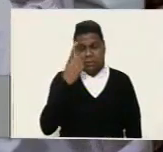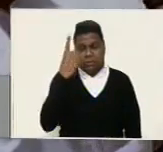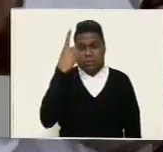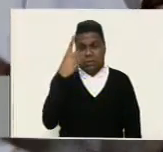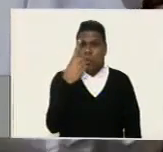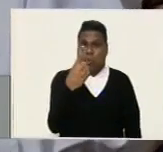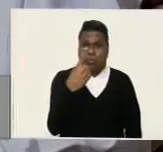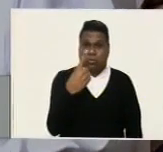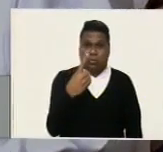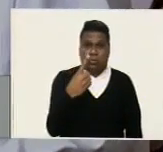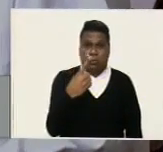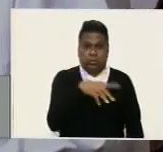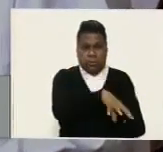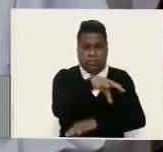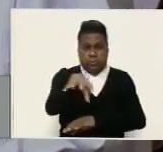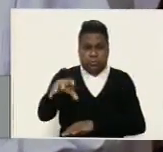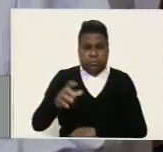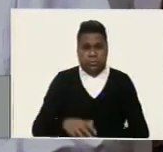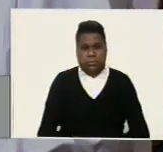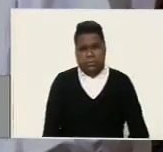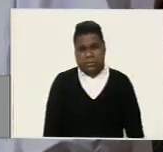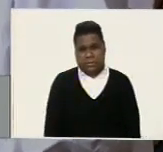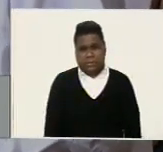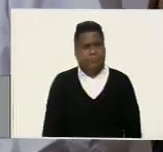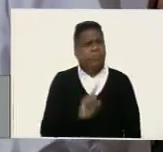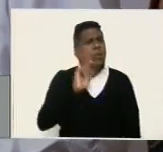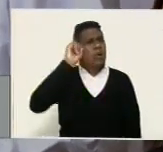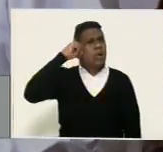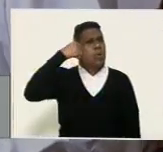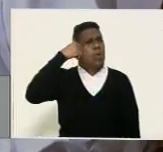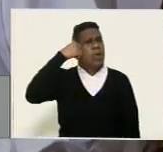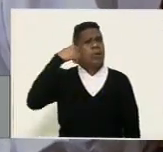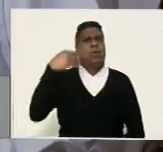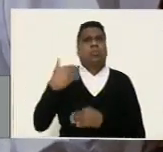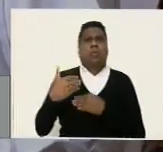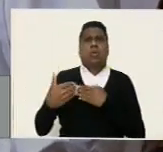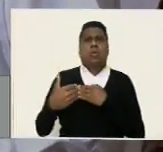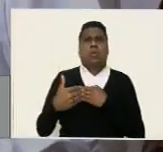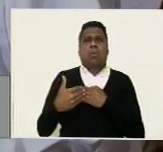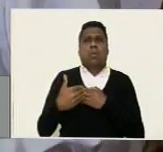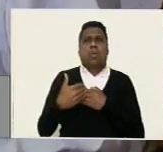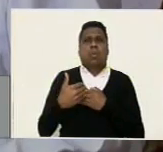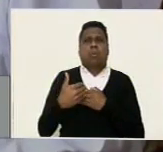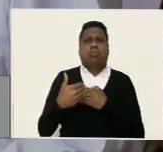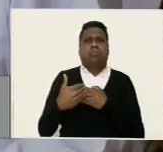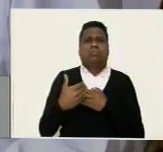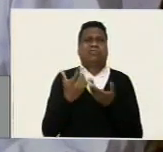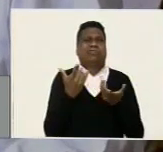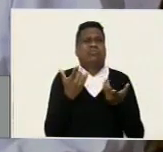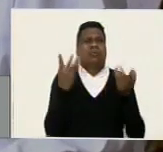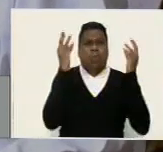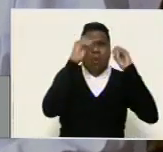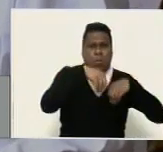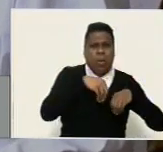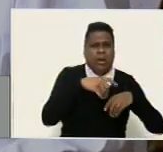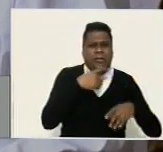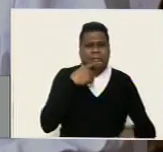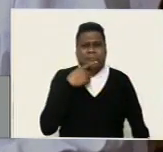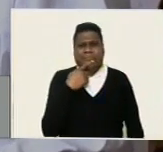la única provincia, no recuerdo ahorita el nombre, ¿no?, que votó en contra de la independencia. Pero es que el Táchira no solamente la Grita,